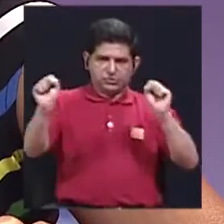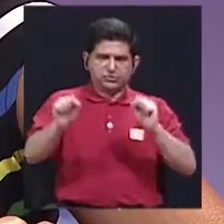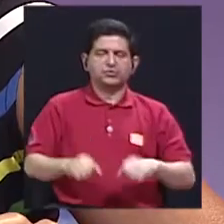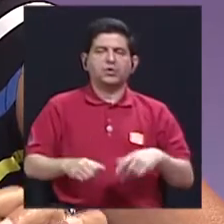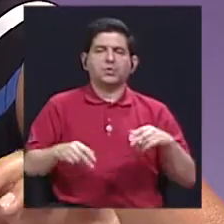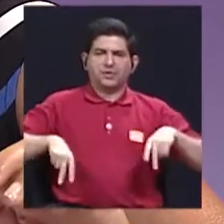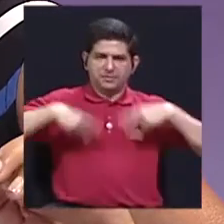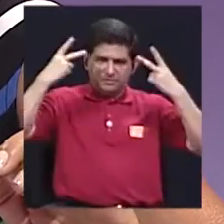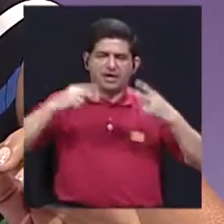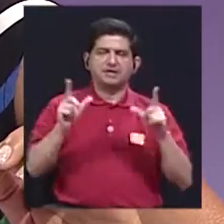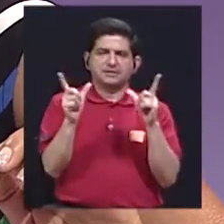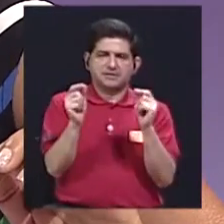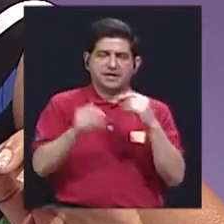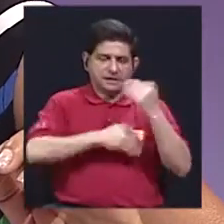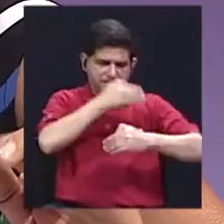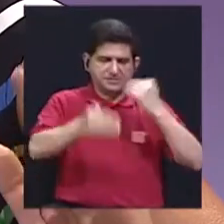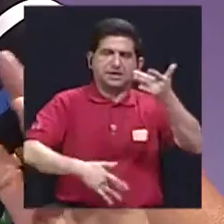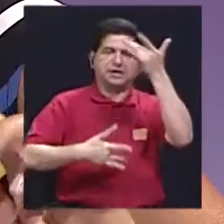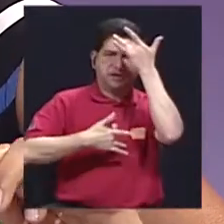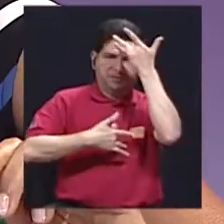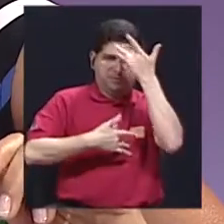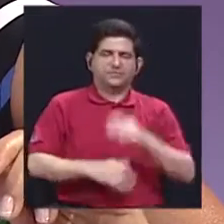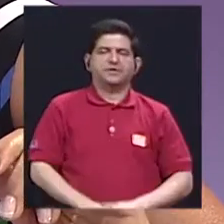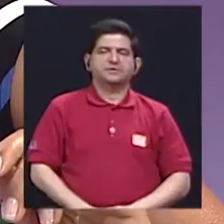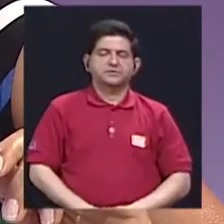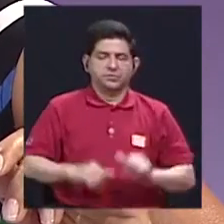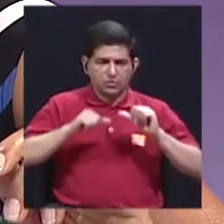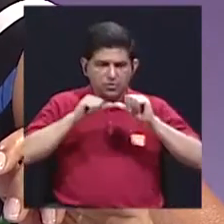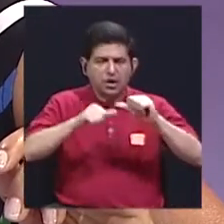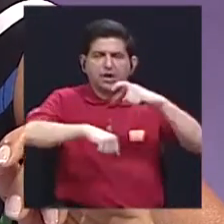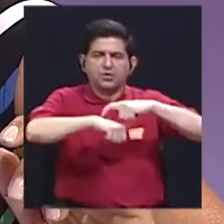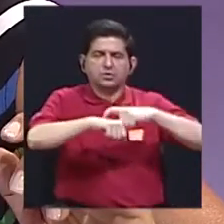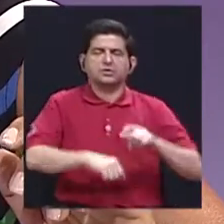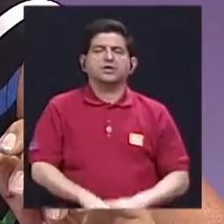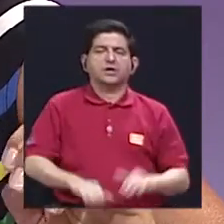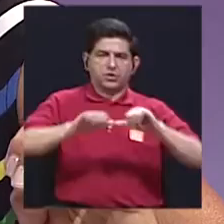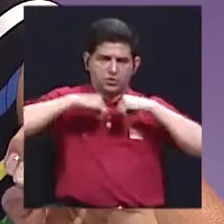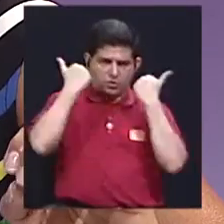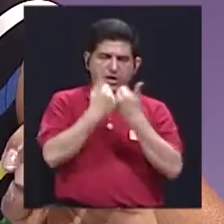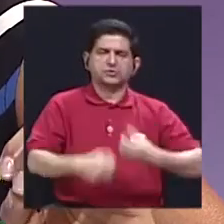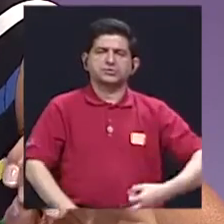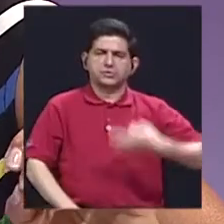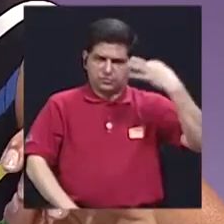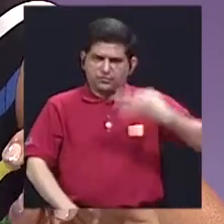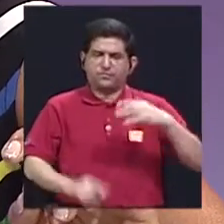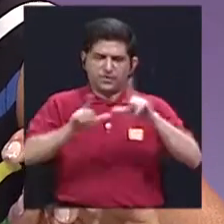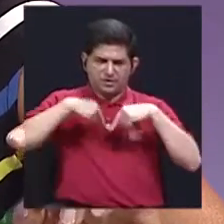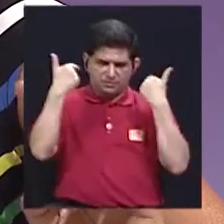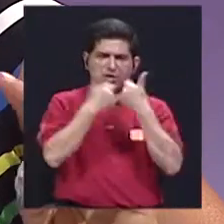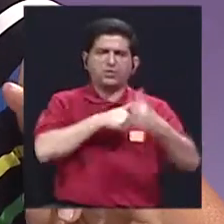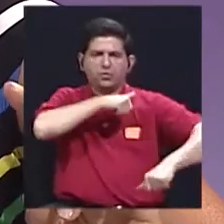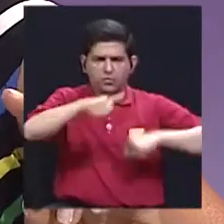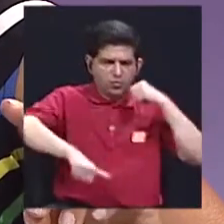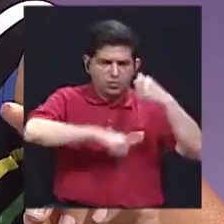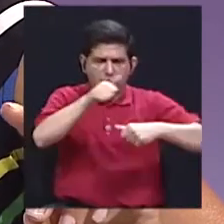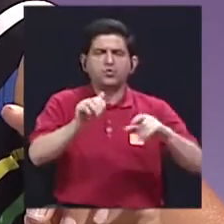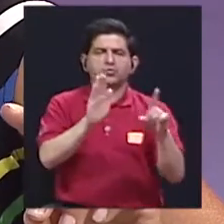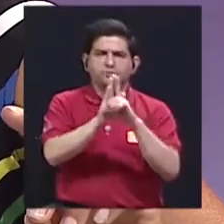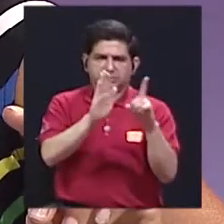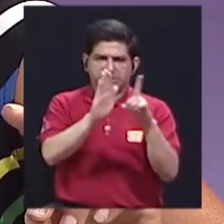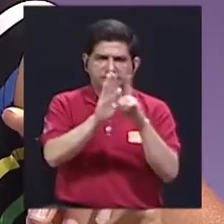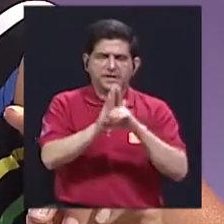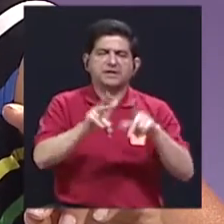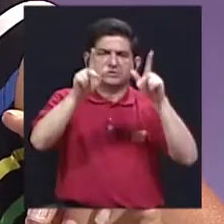en el proceso de su enfermedad con el paso del tiempo a na savi se ha consolidado como el grupo que lucha por los derechos